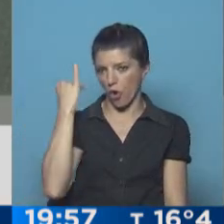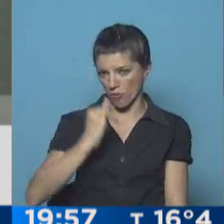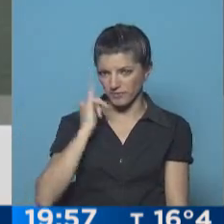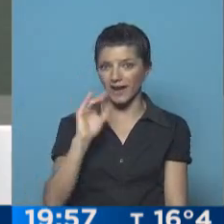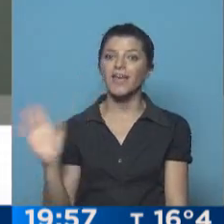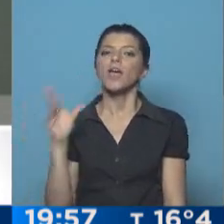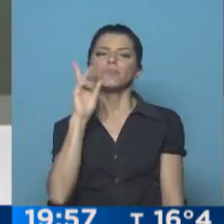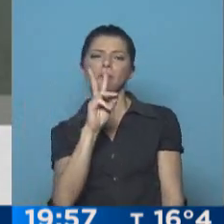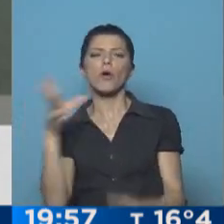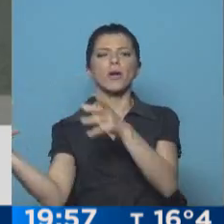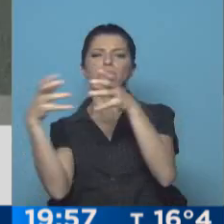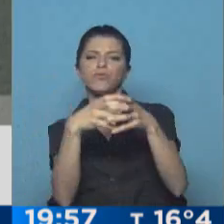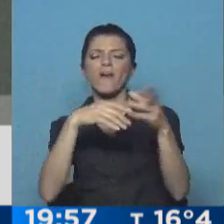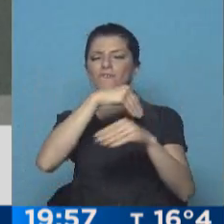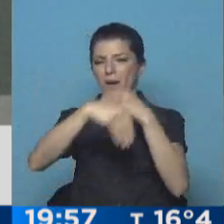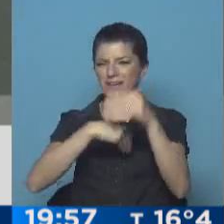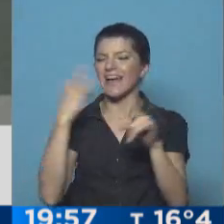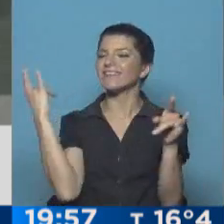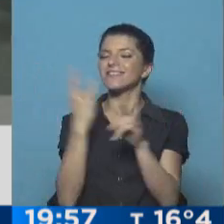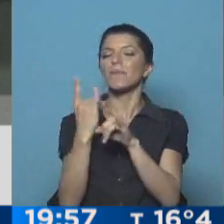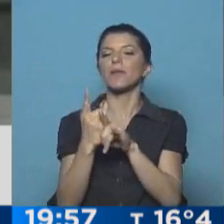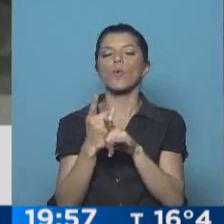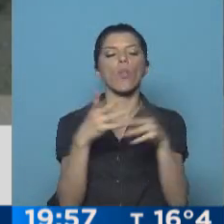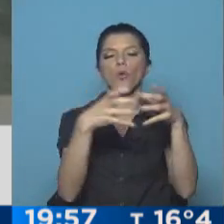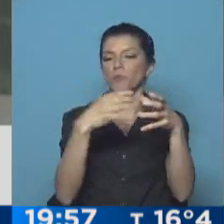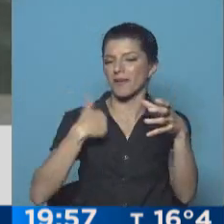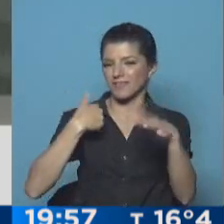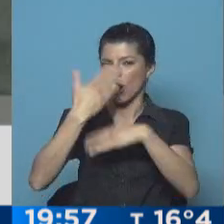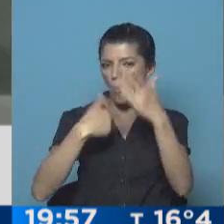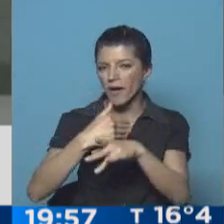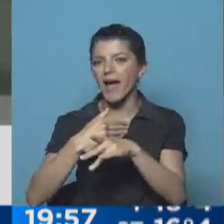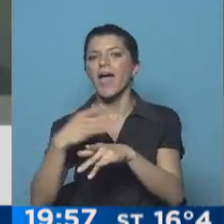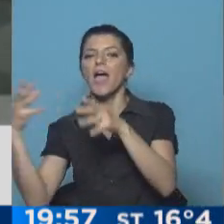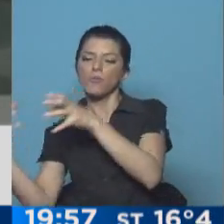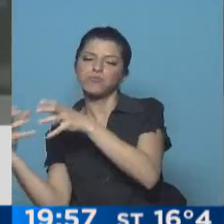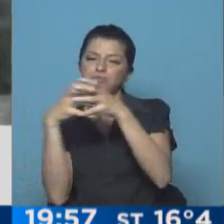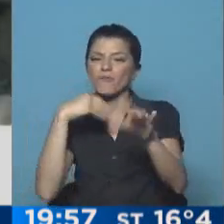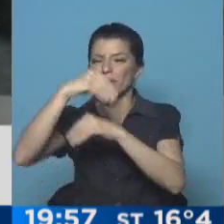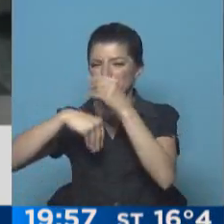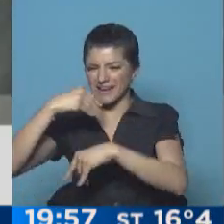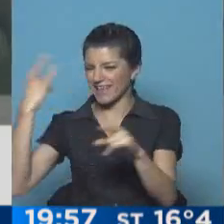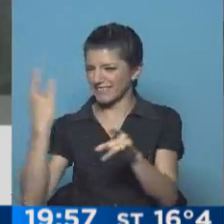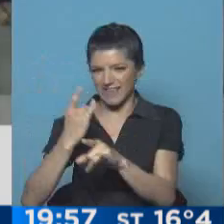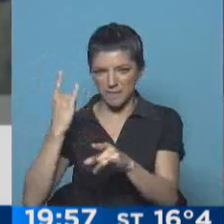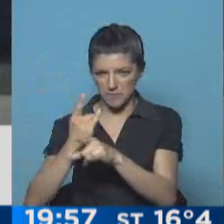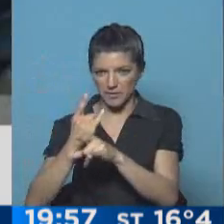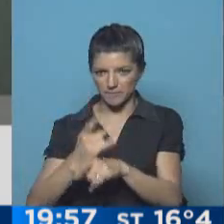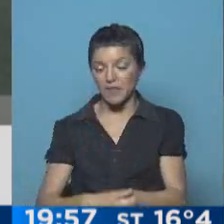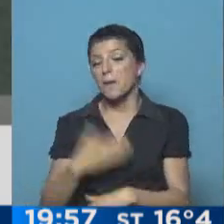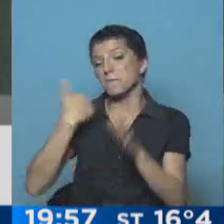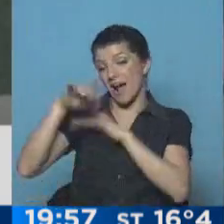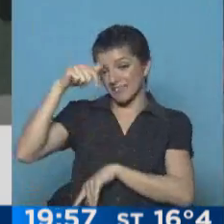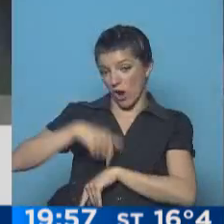familiar siempre la selección argentina congrega a la familia y más en estas instancias no comienzo de